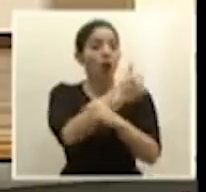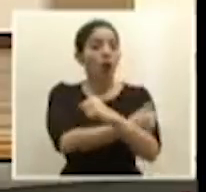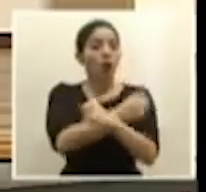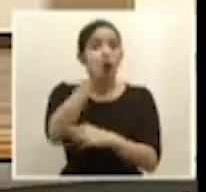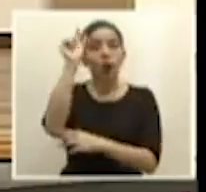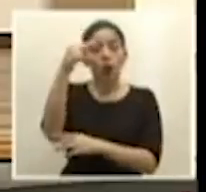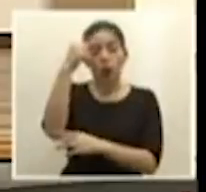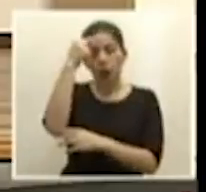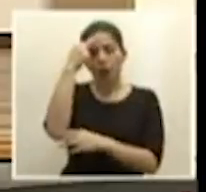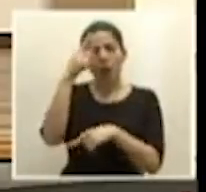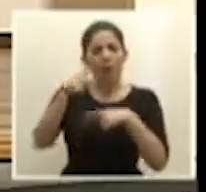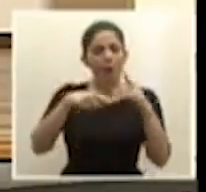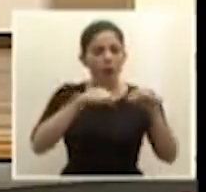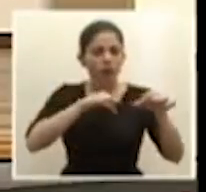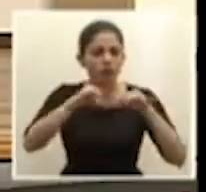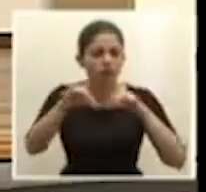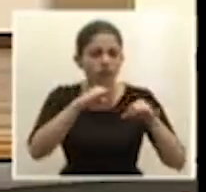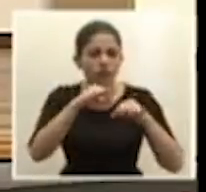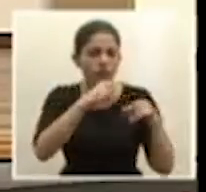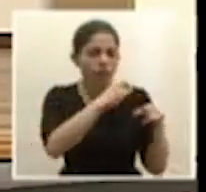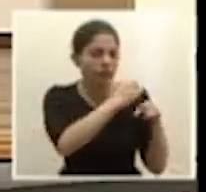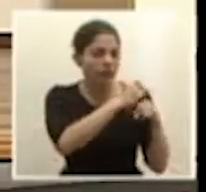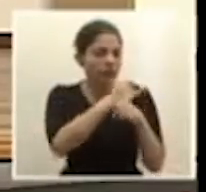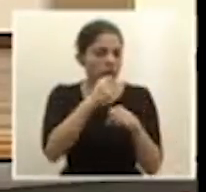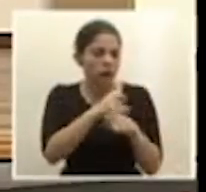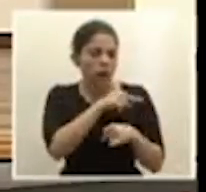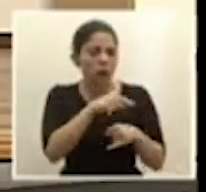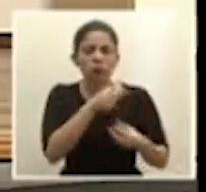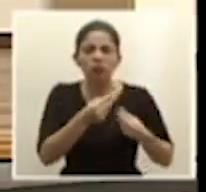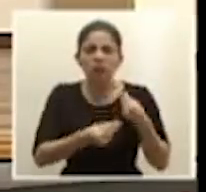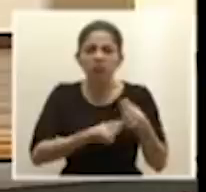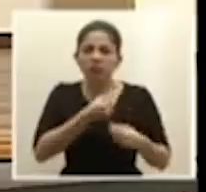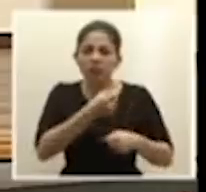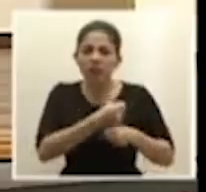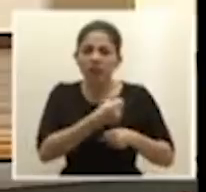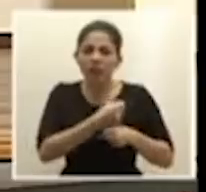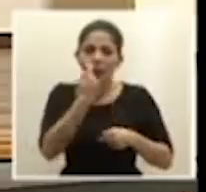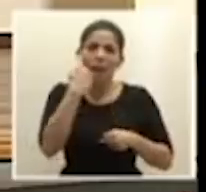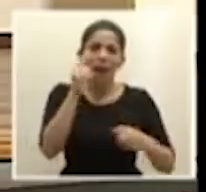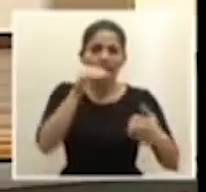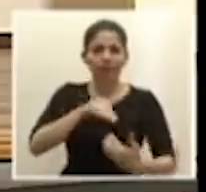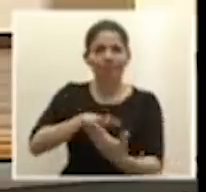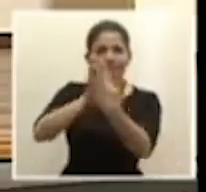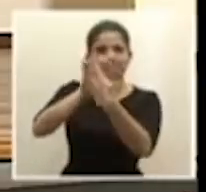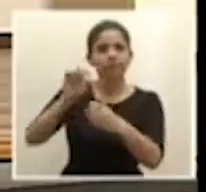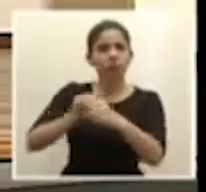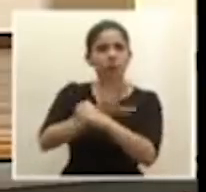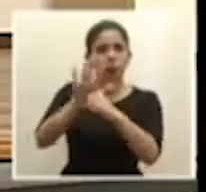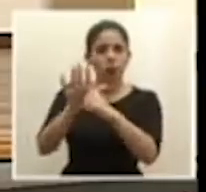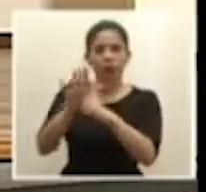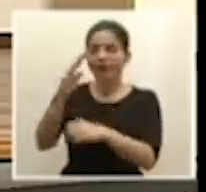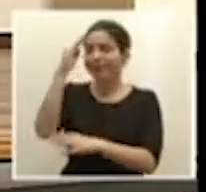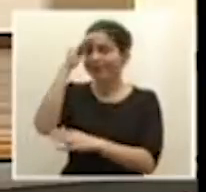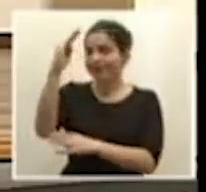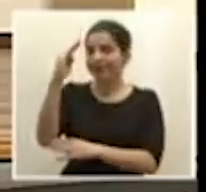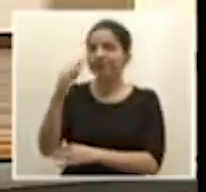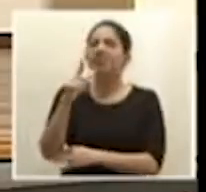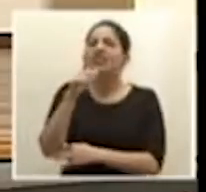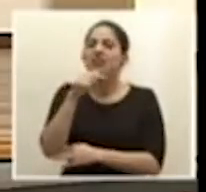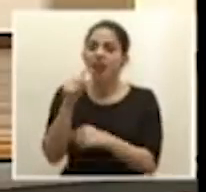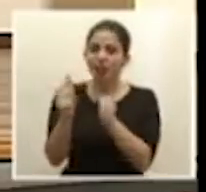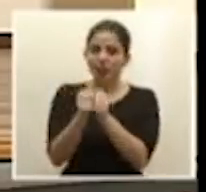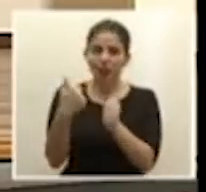de gobierno detallan el trabajo institucional que se realiza para enfrentar el COVID-19. Saludamos a quienes